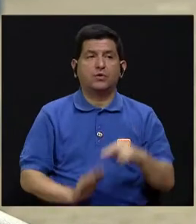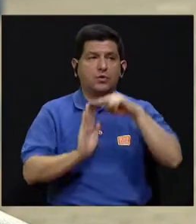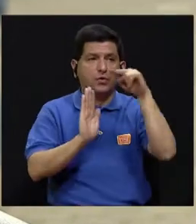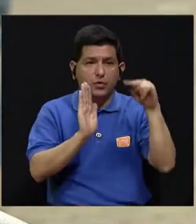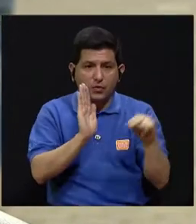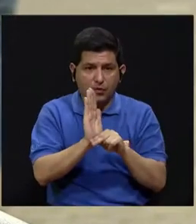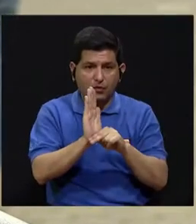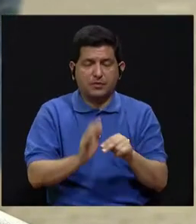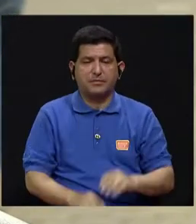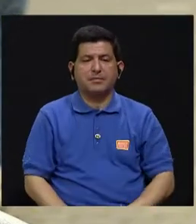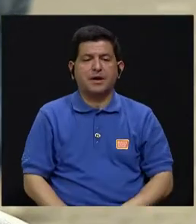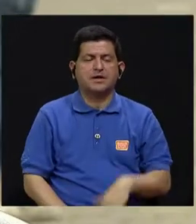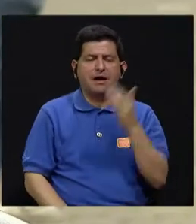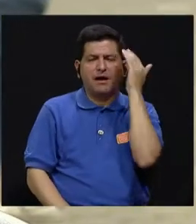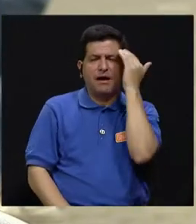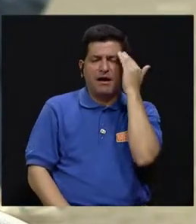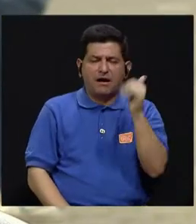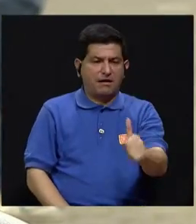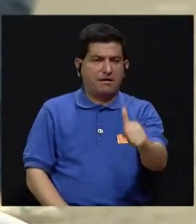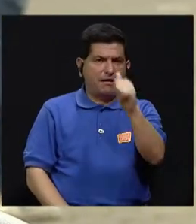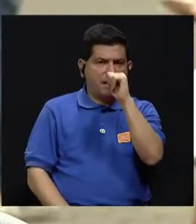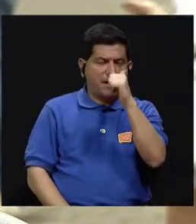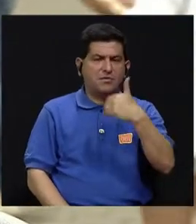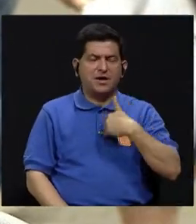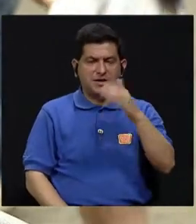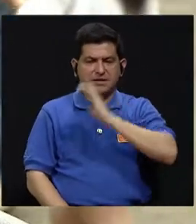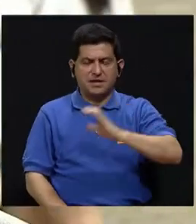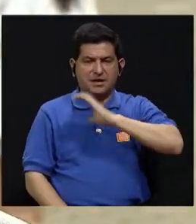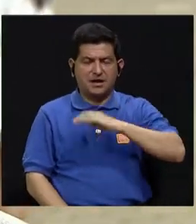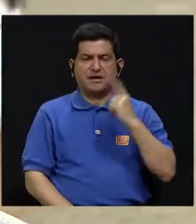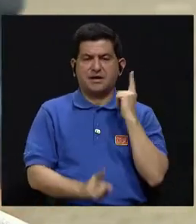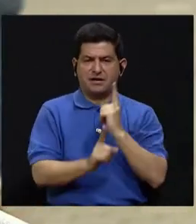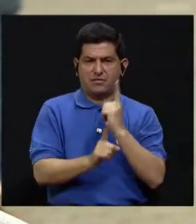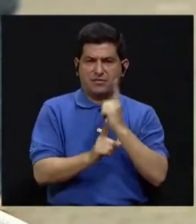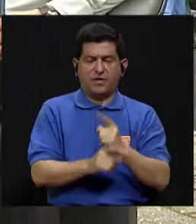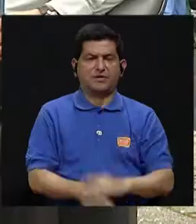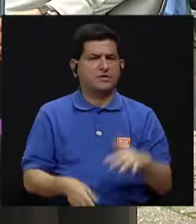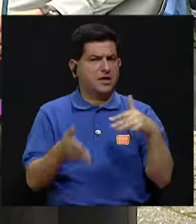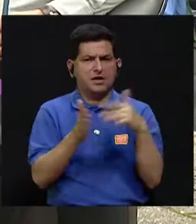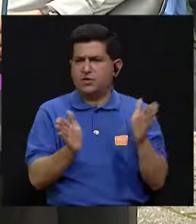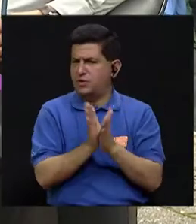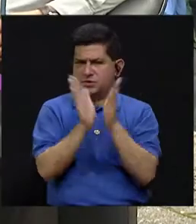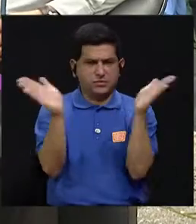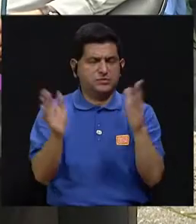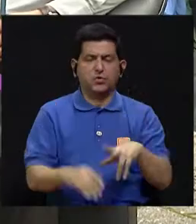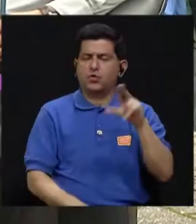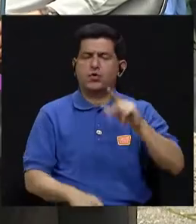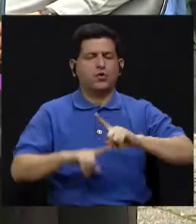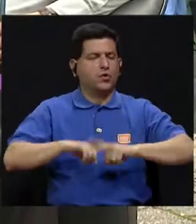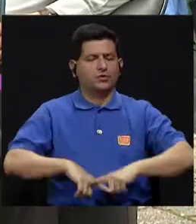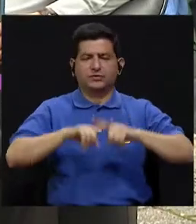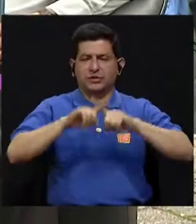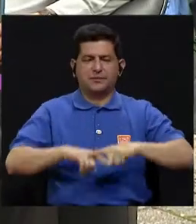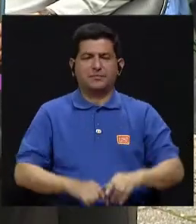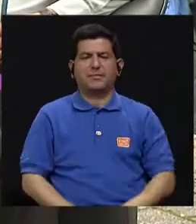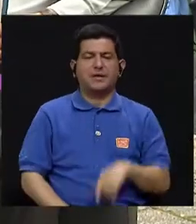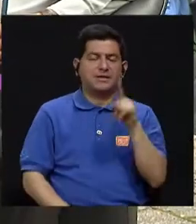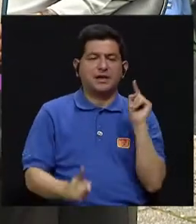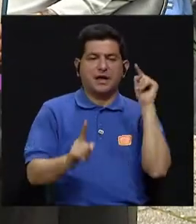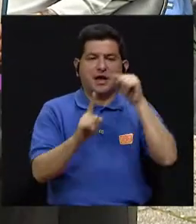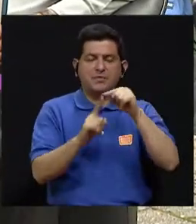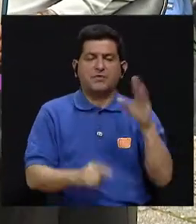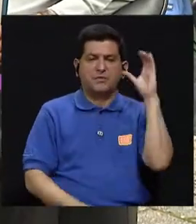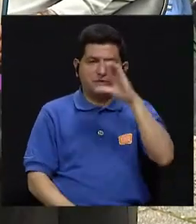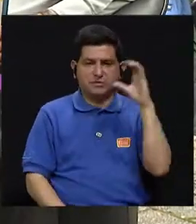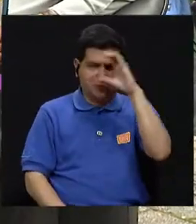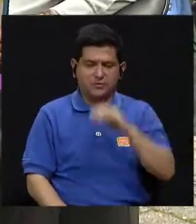los parámetros para poder discernir si un agua tiene una calidad óptima. ¿No es un estudio general, entonces? No, depende del fin para el